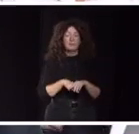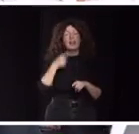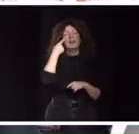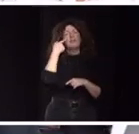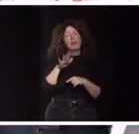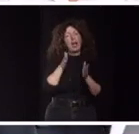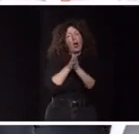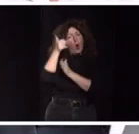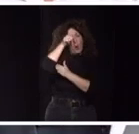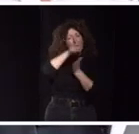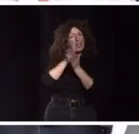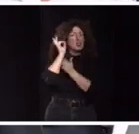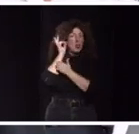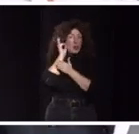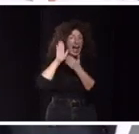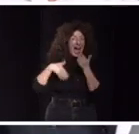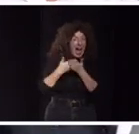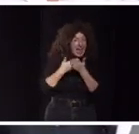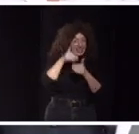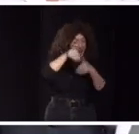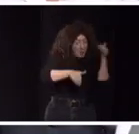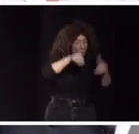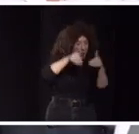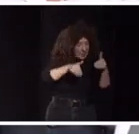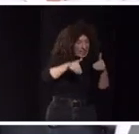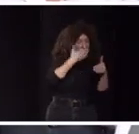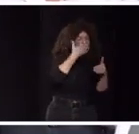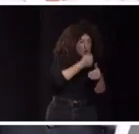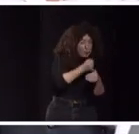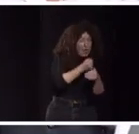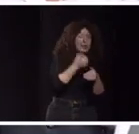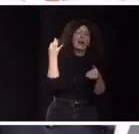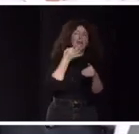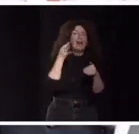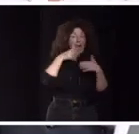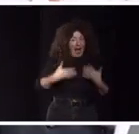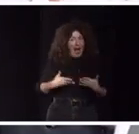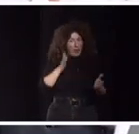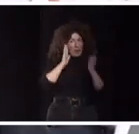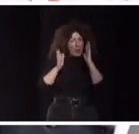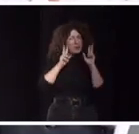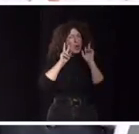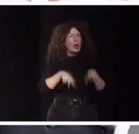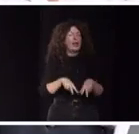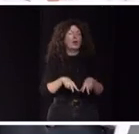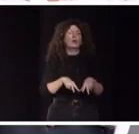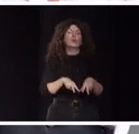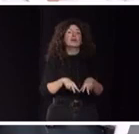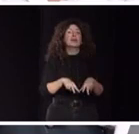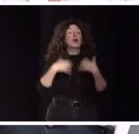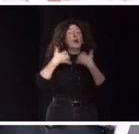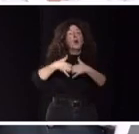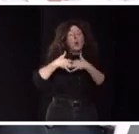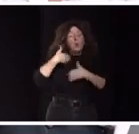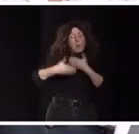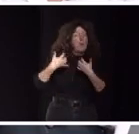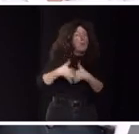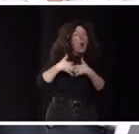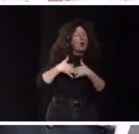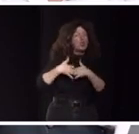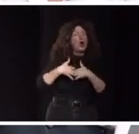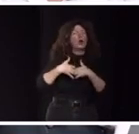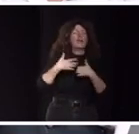Fijaos, compañeros y compañeras, que hasta los votantes socialistas tienen que reconocer en este momento que el motor de las